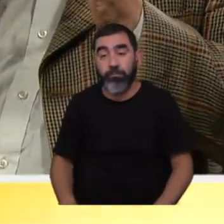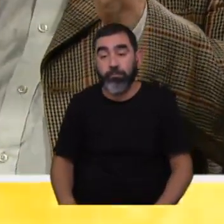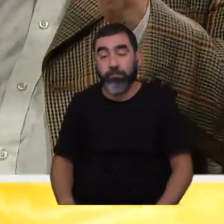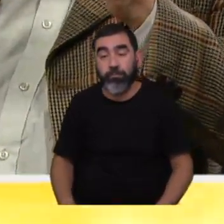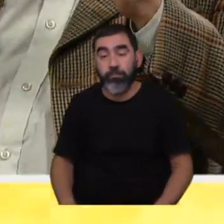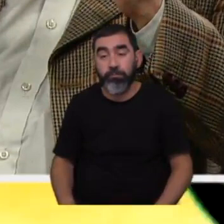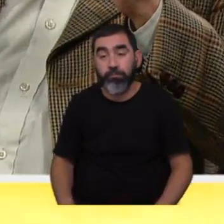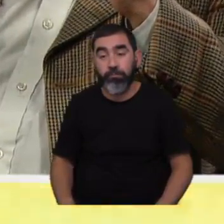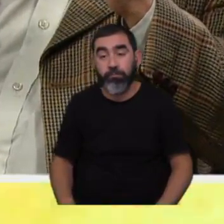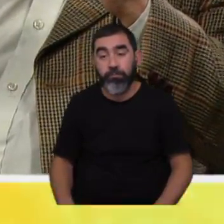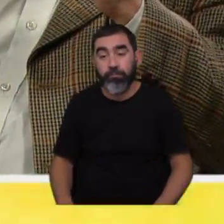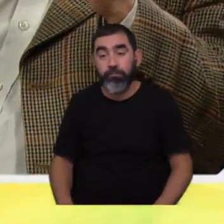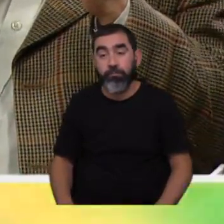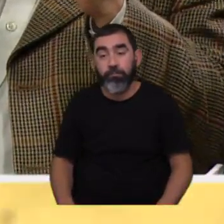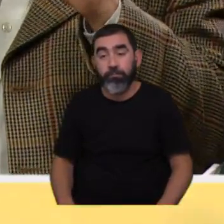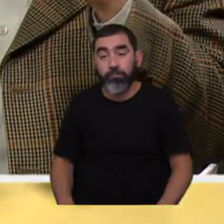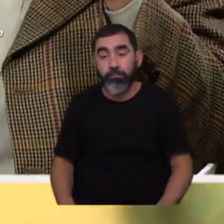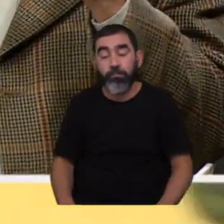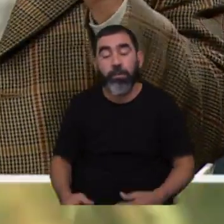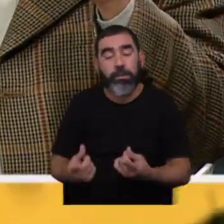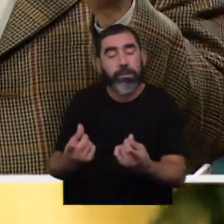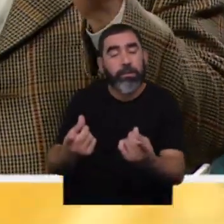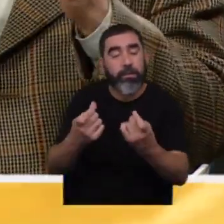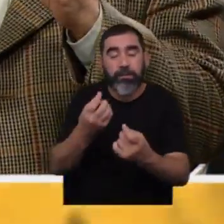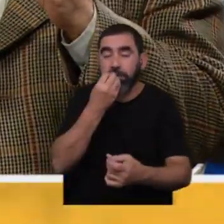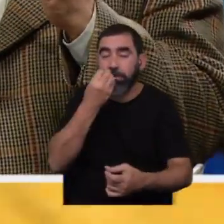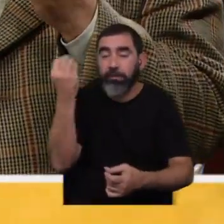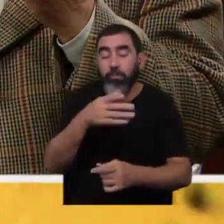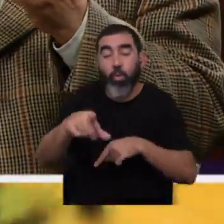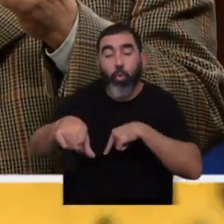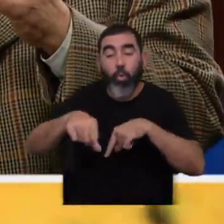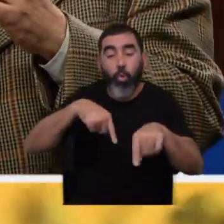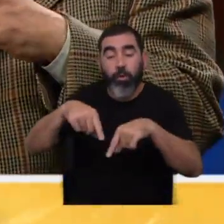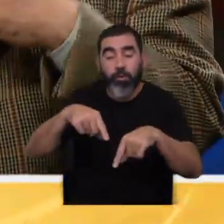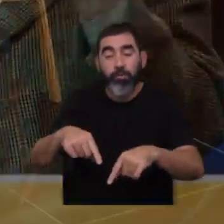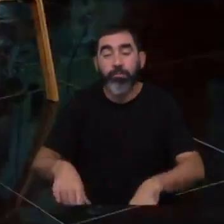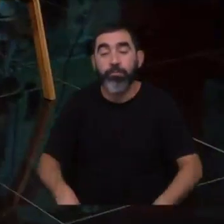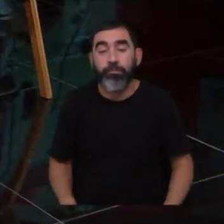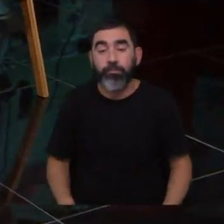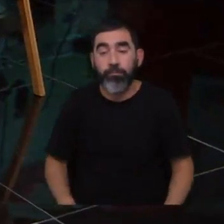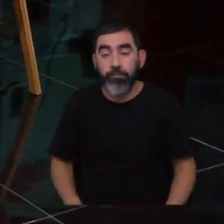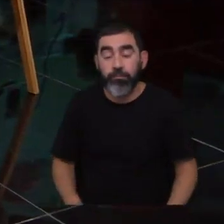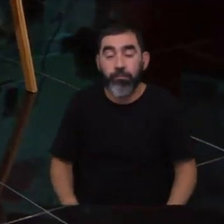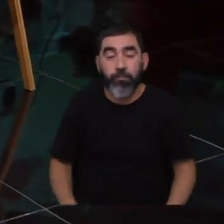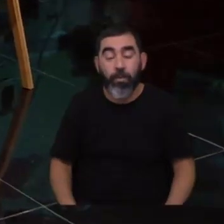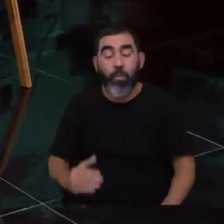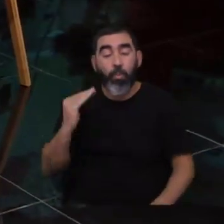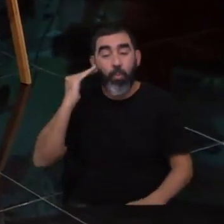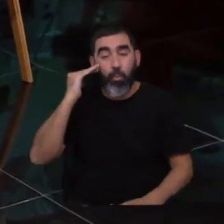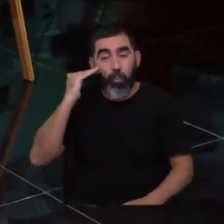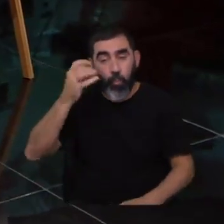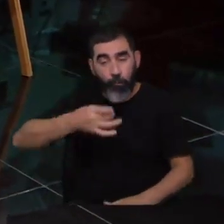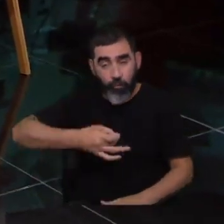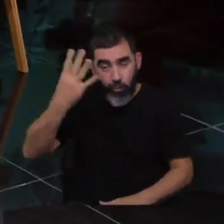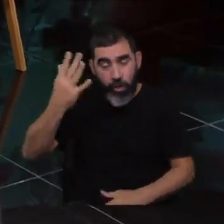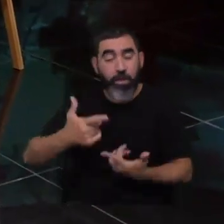volviendo, justamente creo que necesitamos mejorar la coordinación a varios niveles, entre la comunidad académica